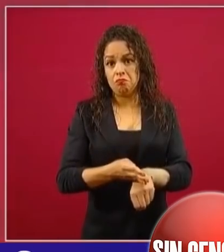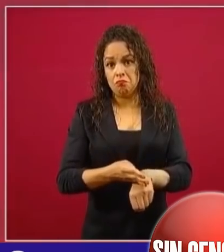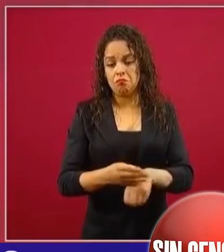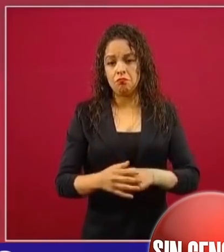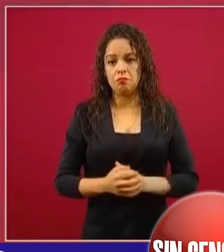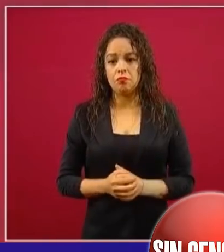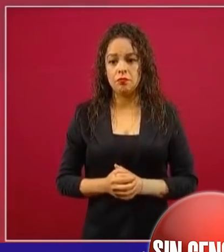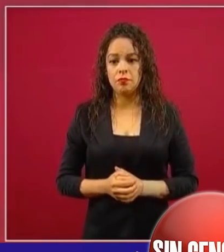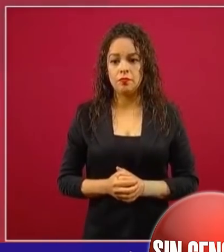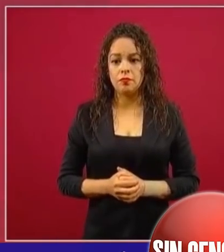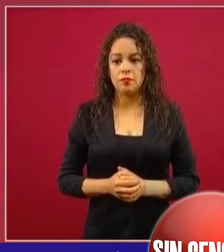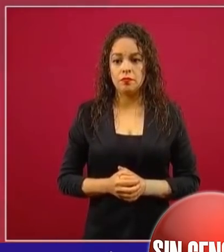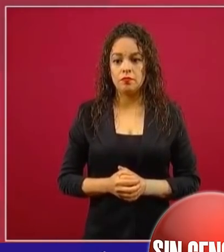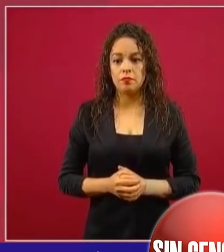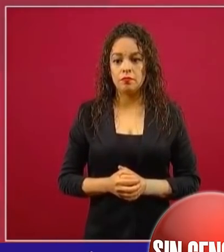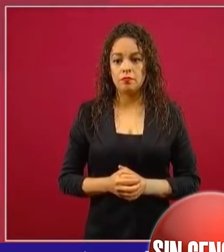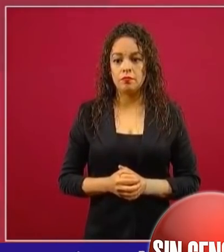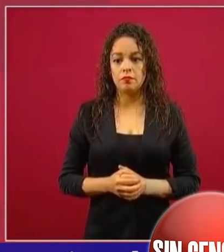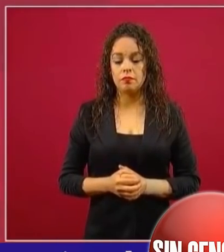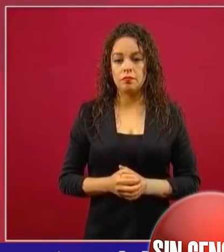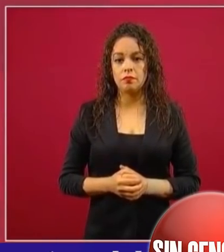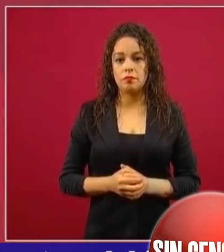permitirse la impunidad.